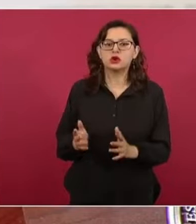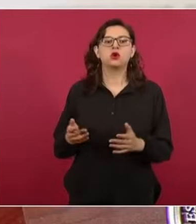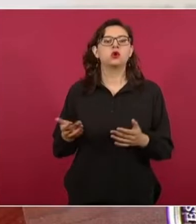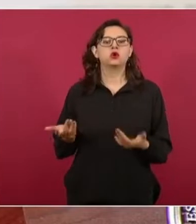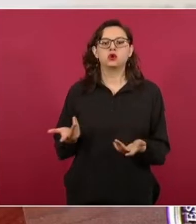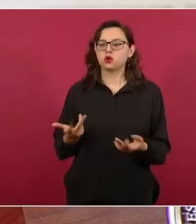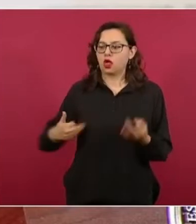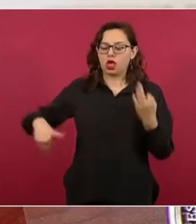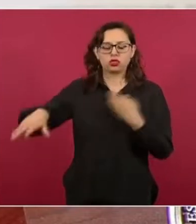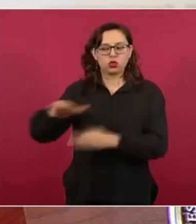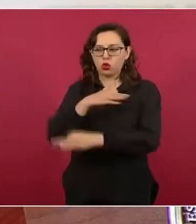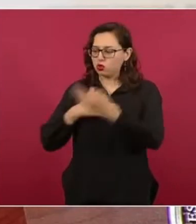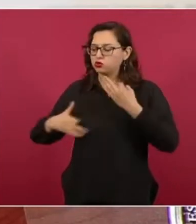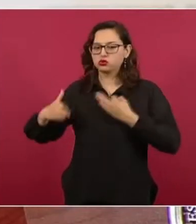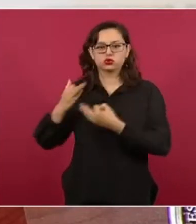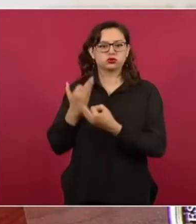ayudarlos